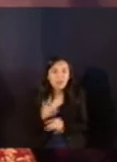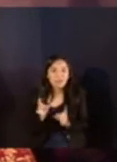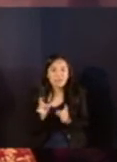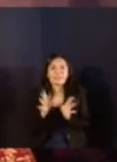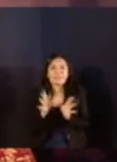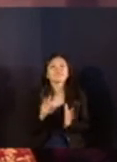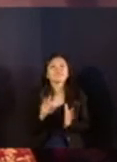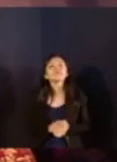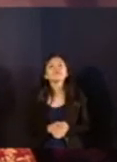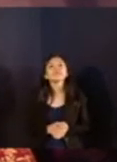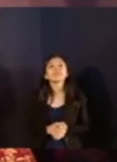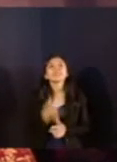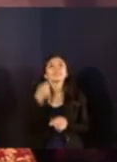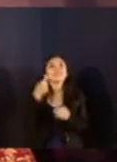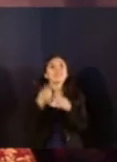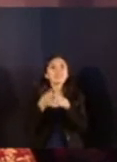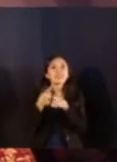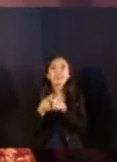no puedan